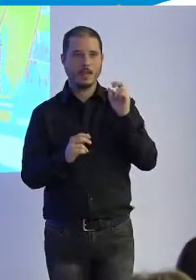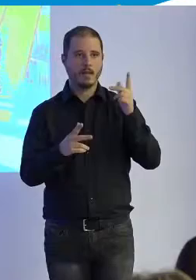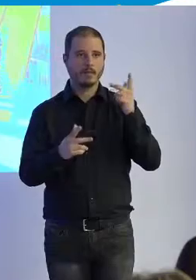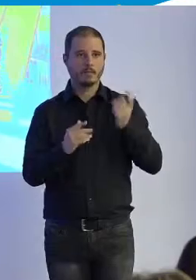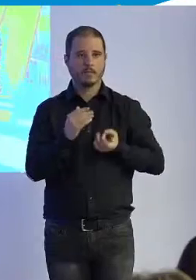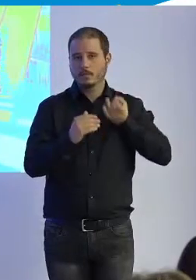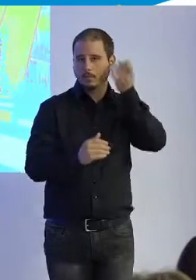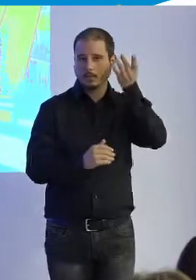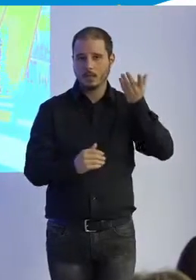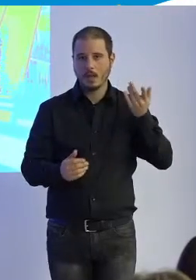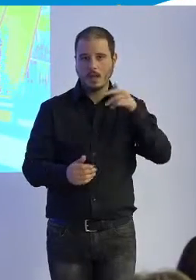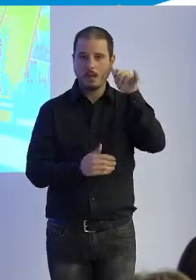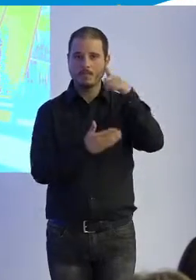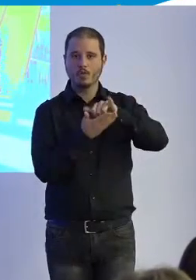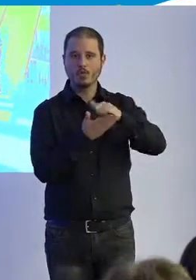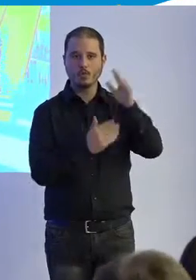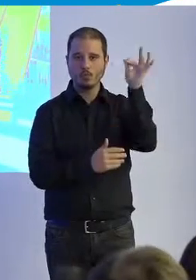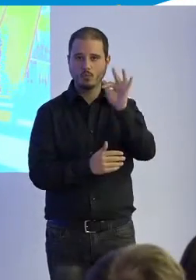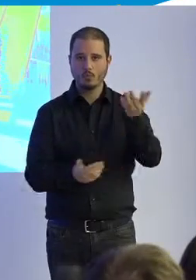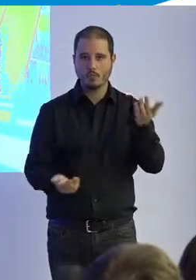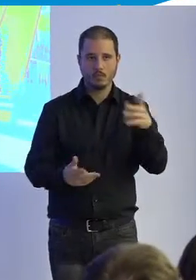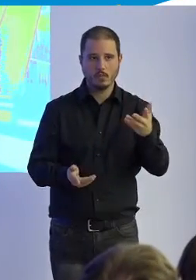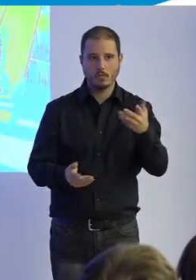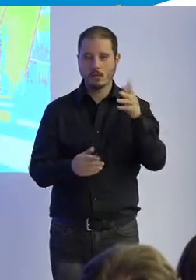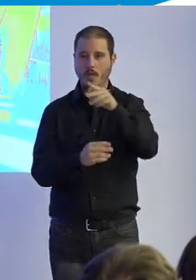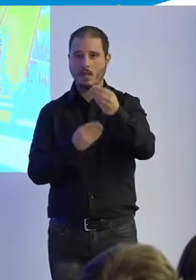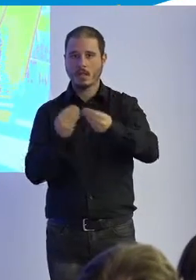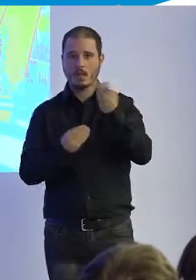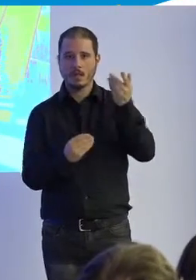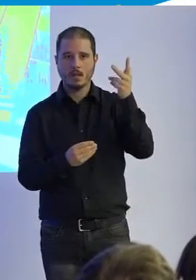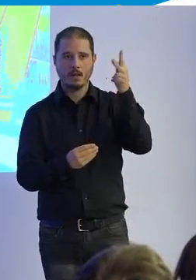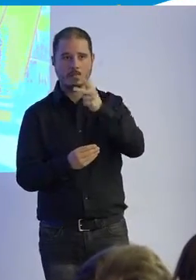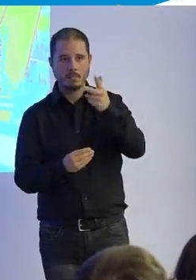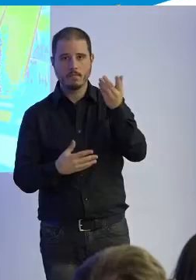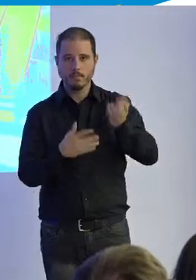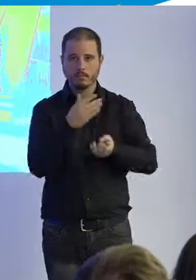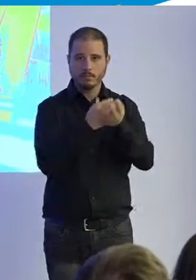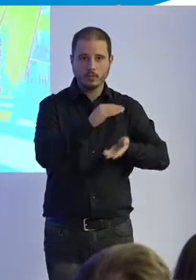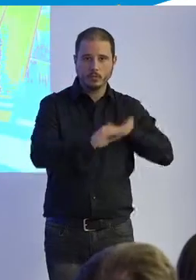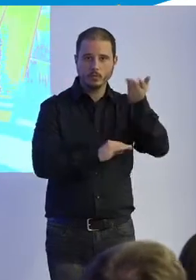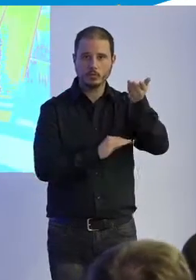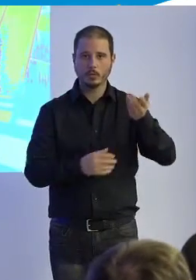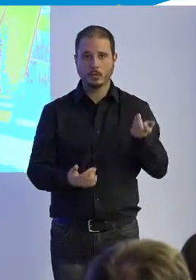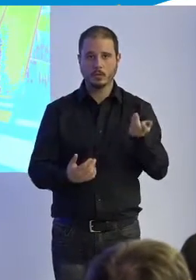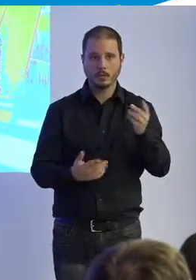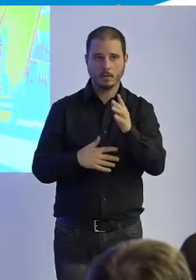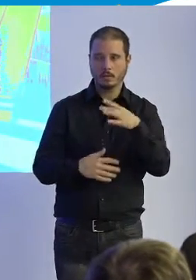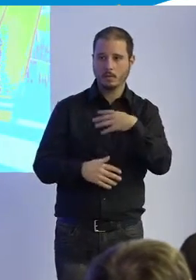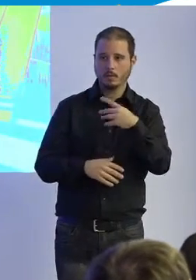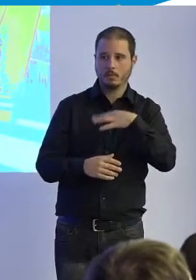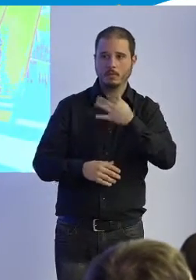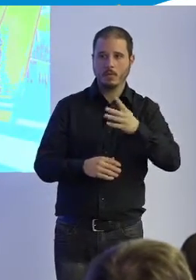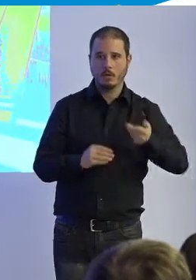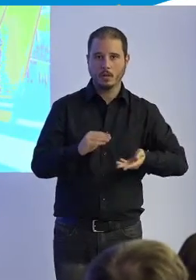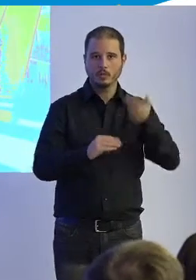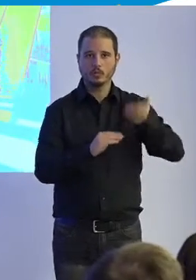y se utiliza YouTube. Entonces, pues ese tipo de plataformas que puedan ayudar a generar contenidos con suficiente velocidad como para